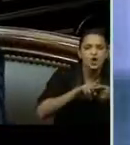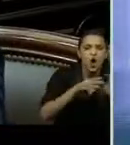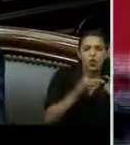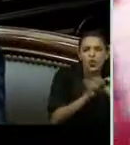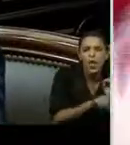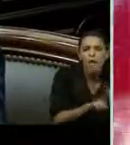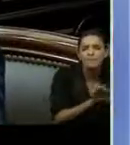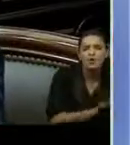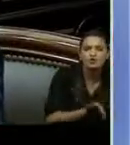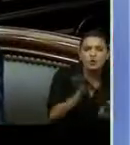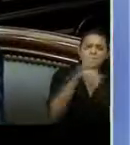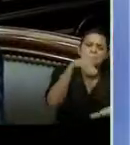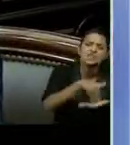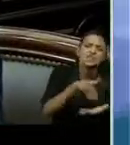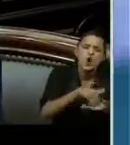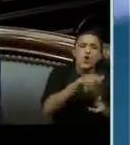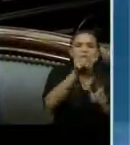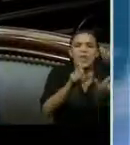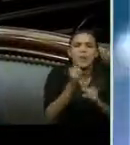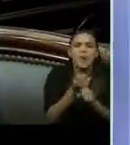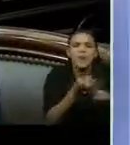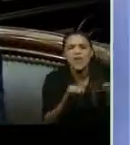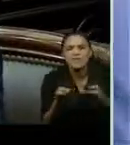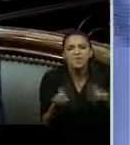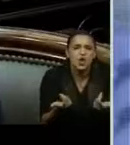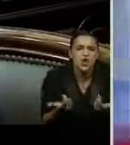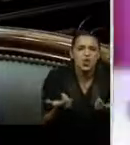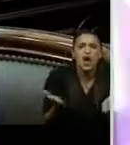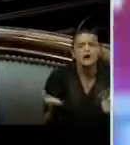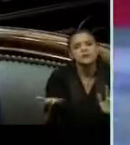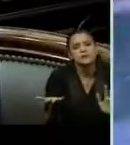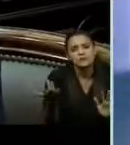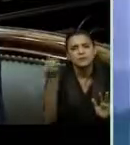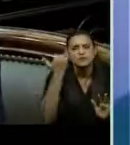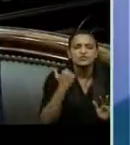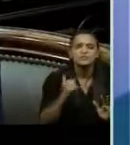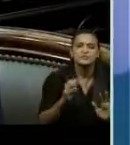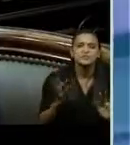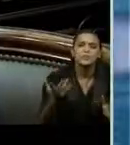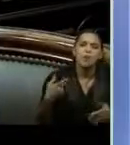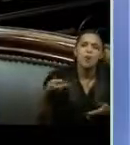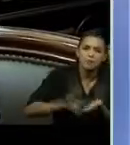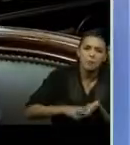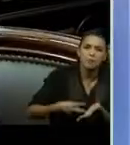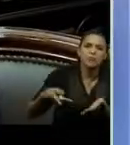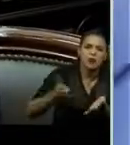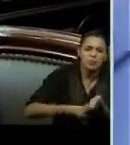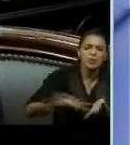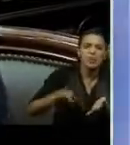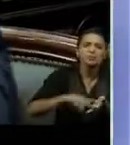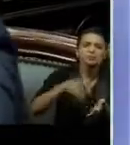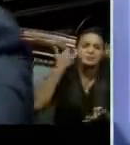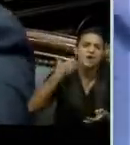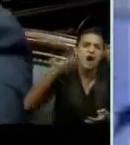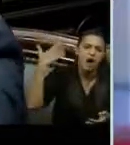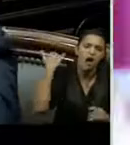un sanjuanino que es prácticamente viñatero, casi en una gran proporción de los sanjuaninos. Tal cual, hermano,